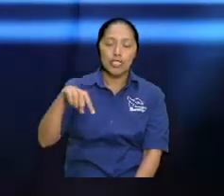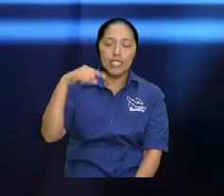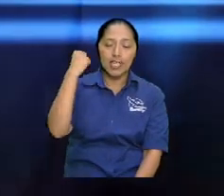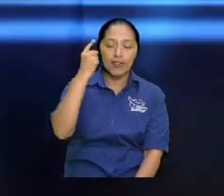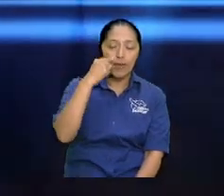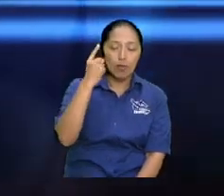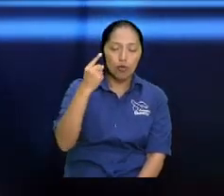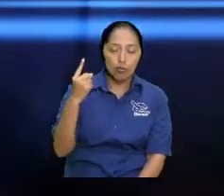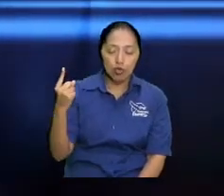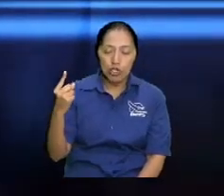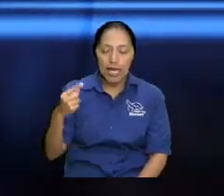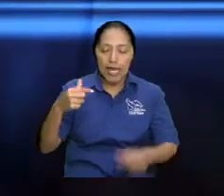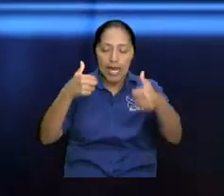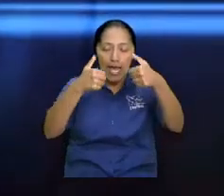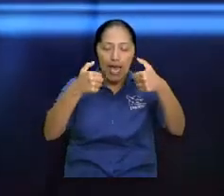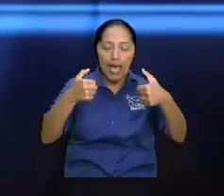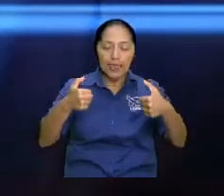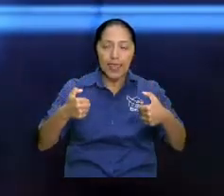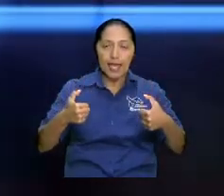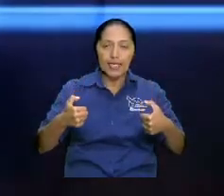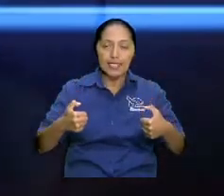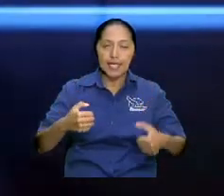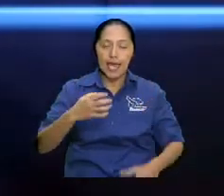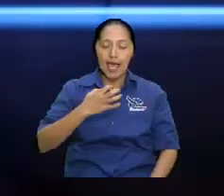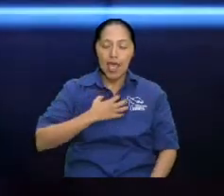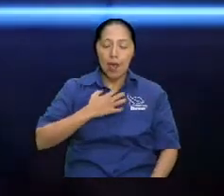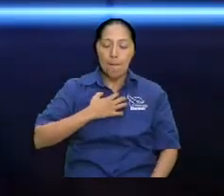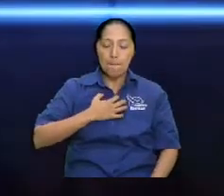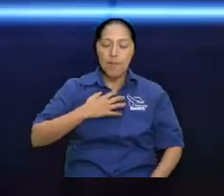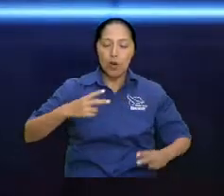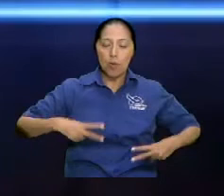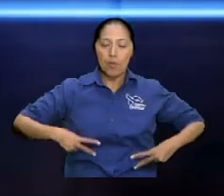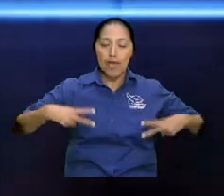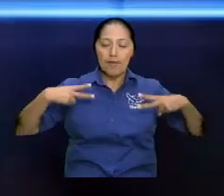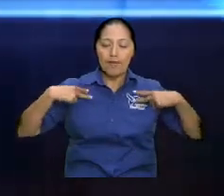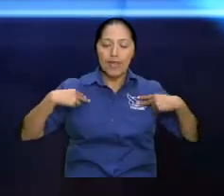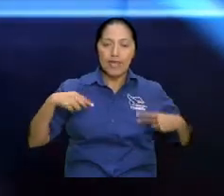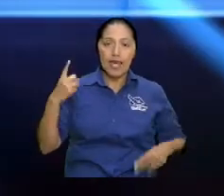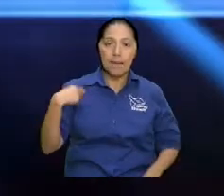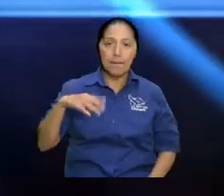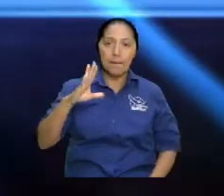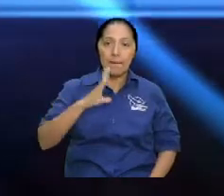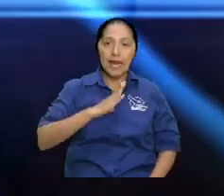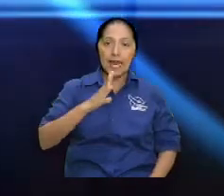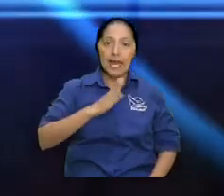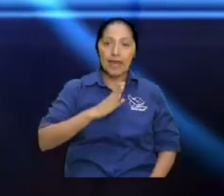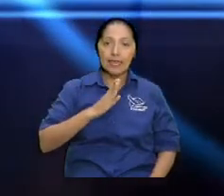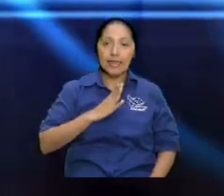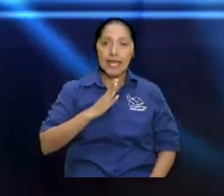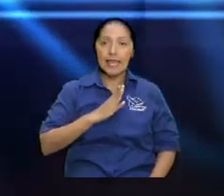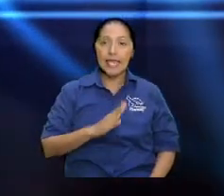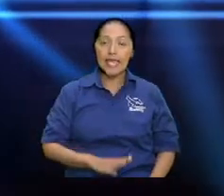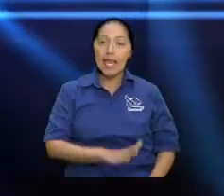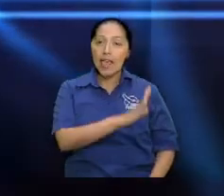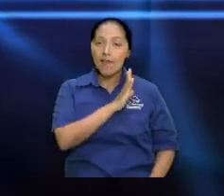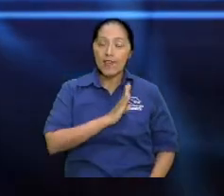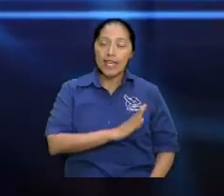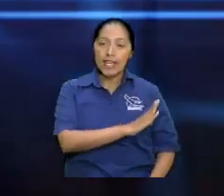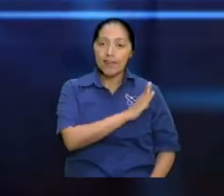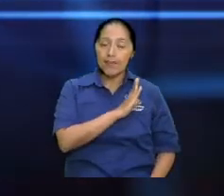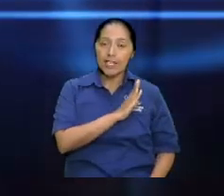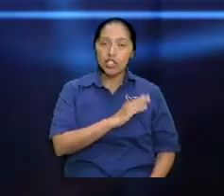para ver qué es lo que se puede eliminar, eso sí nos trae beneficio. Entonces, una de las cosas, aquí yo puse